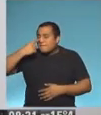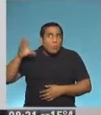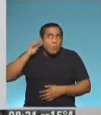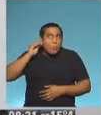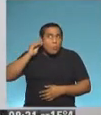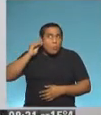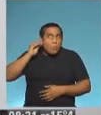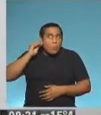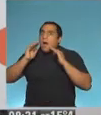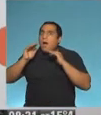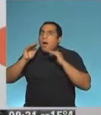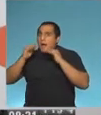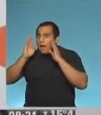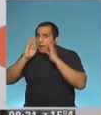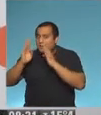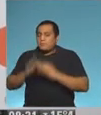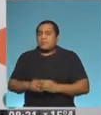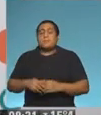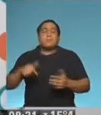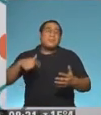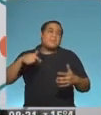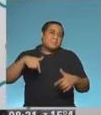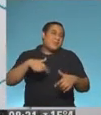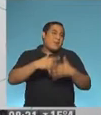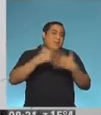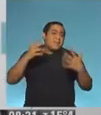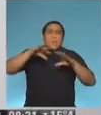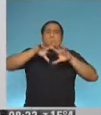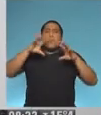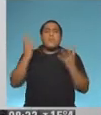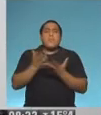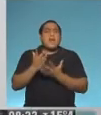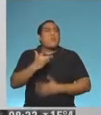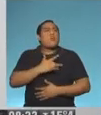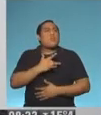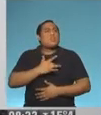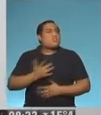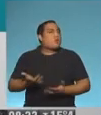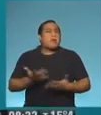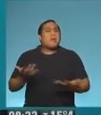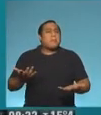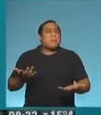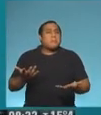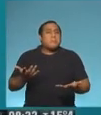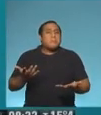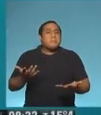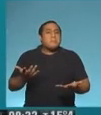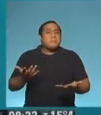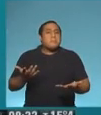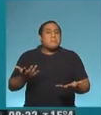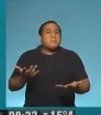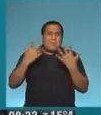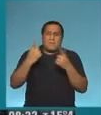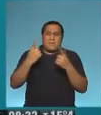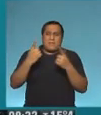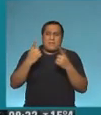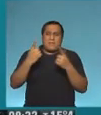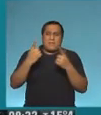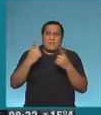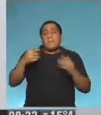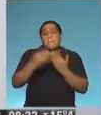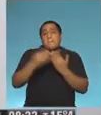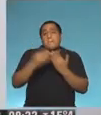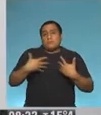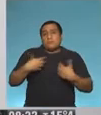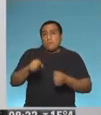atención. Bueno, en realidad hoy un día, decíamos, el Día Mundial del Corazón, una jornada distinta porque hay desde el Ministerio